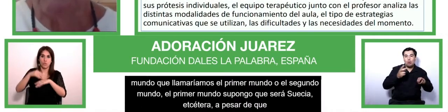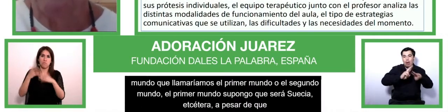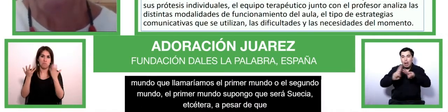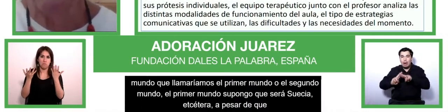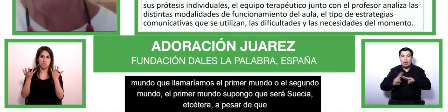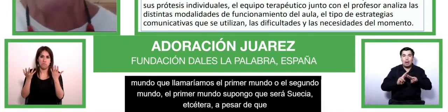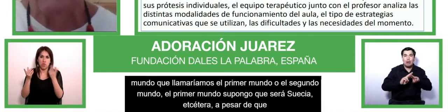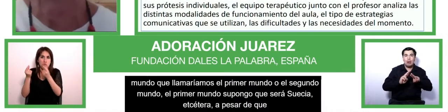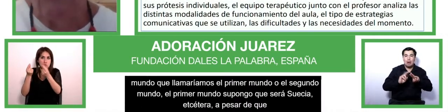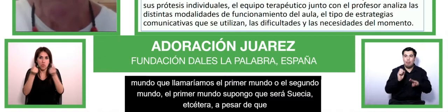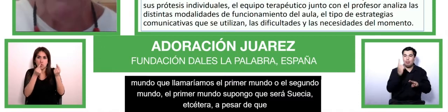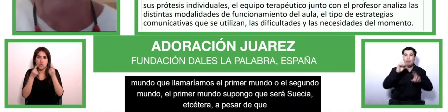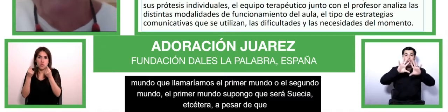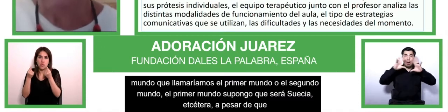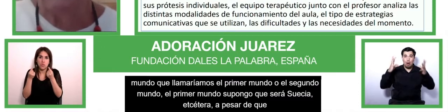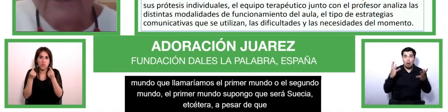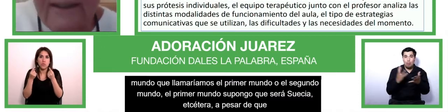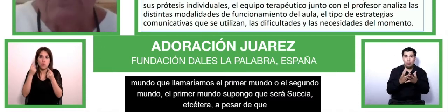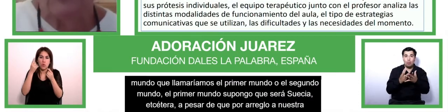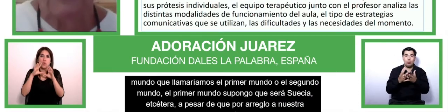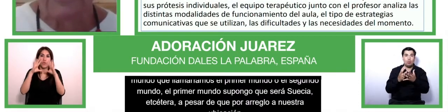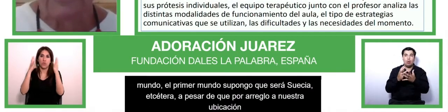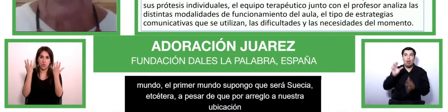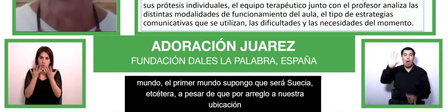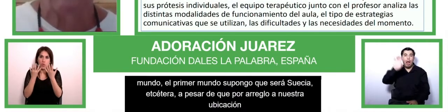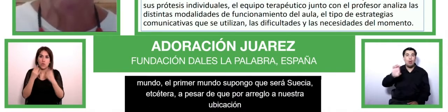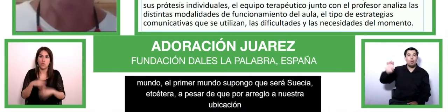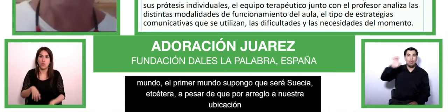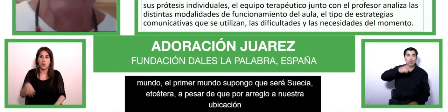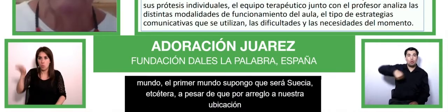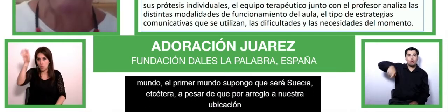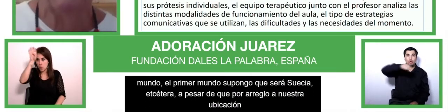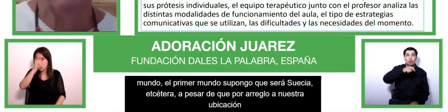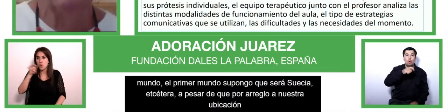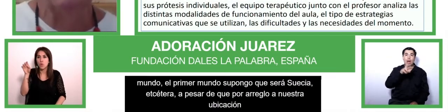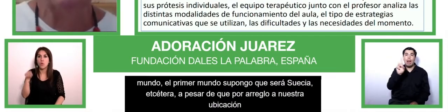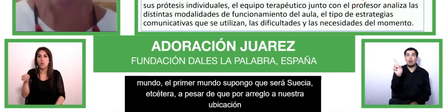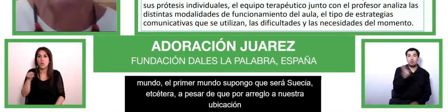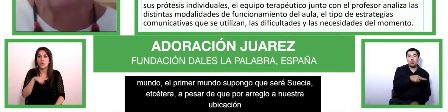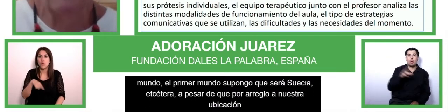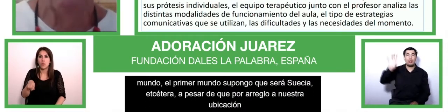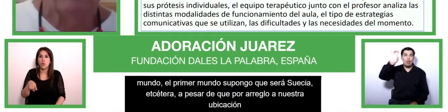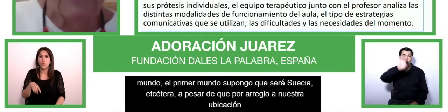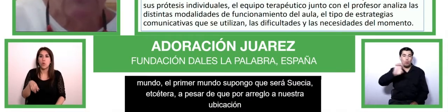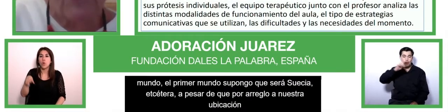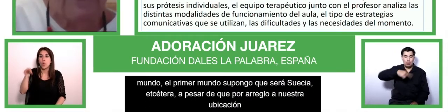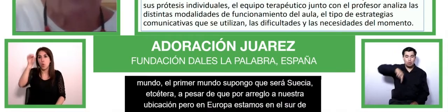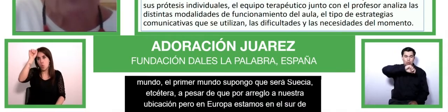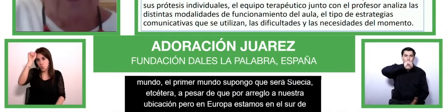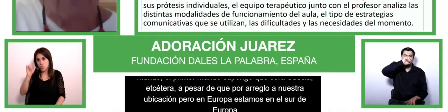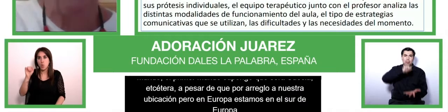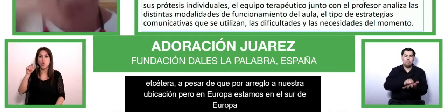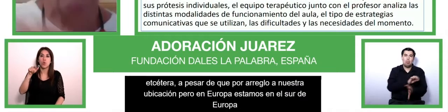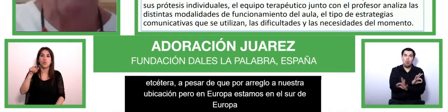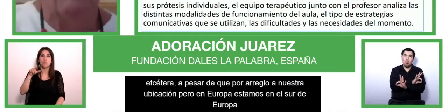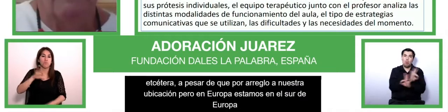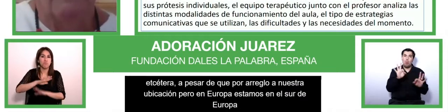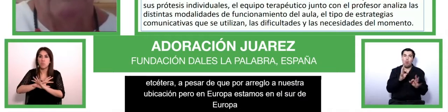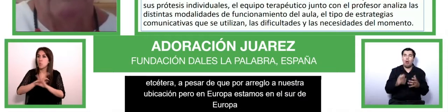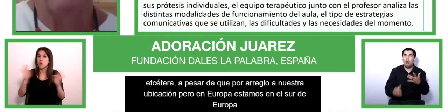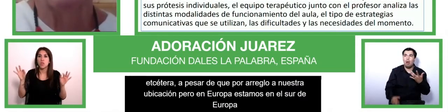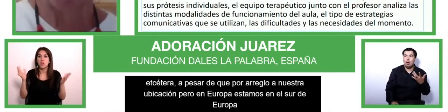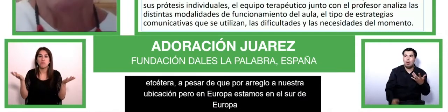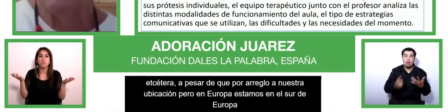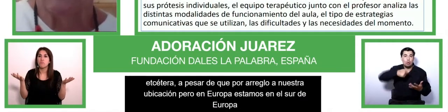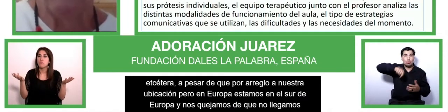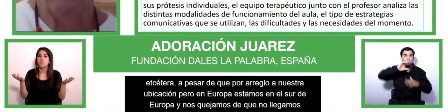primer mundo, pero con arreglo a Europa, pues estamos en el sur de Europa y siempre nos quejamos de que no llegamos